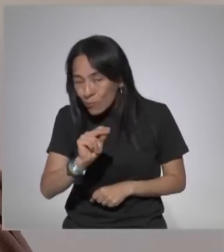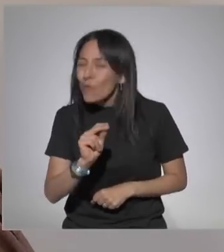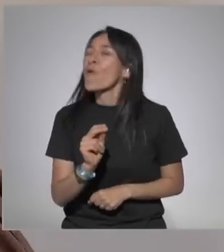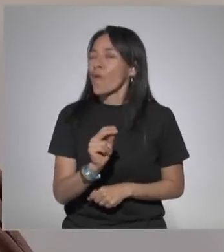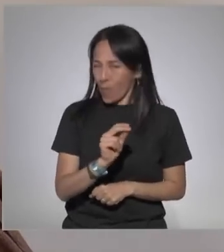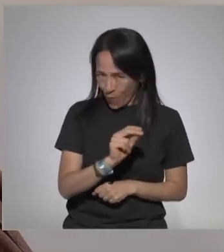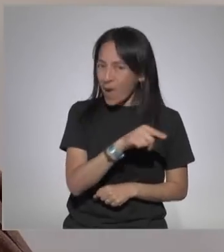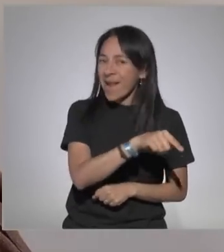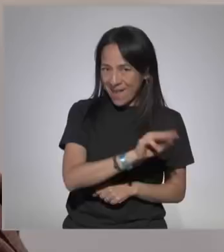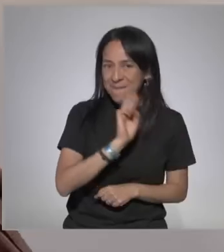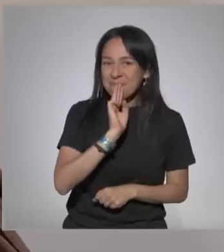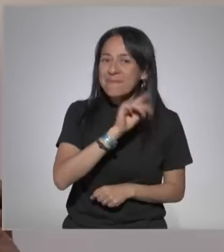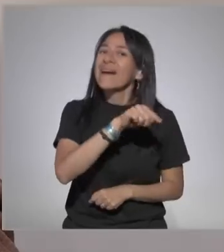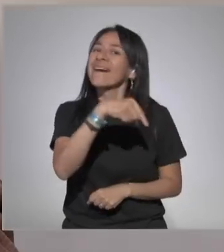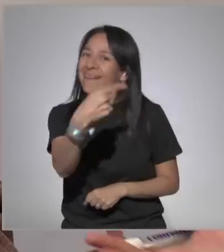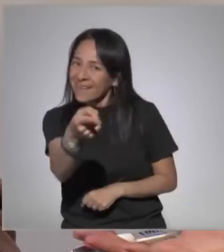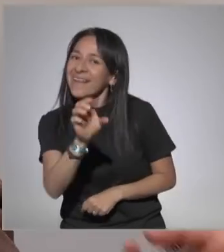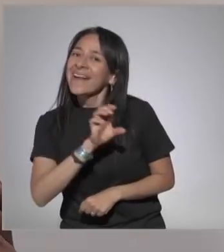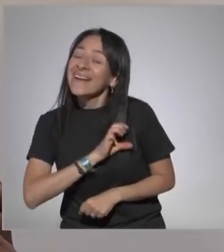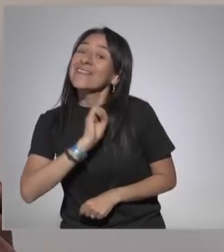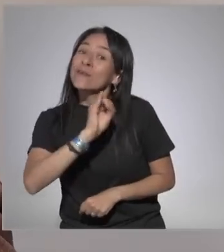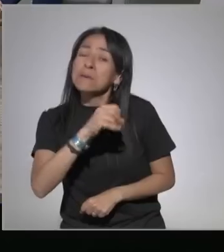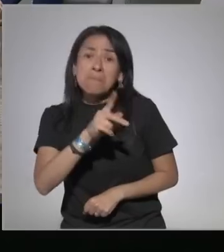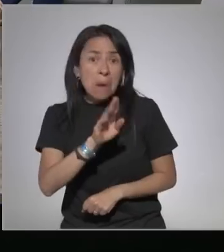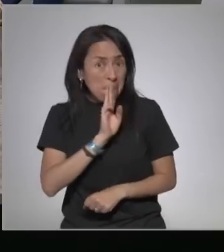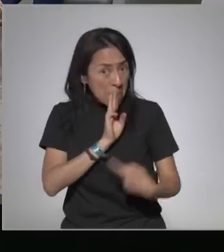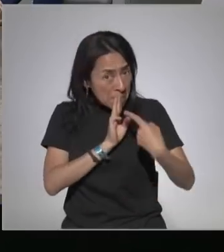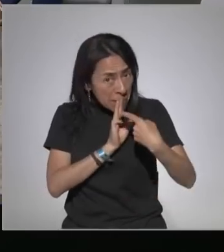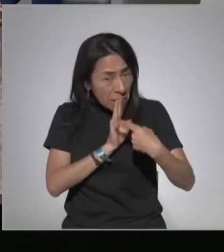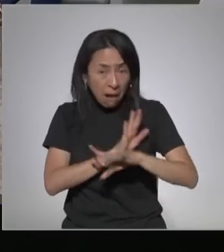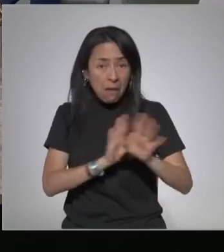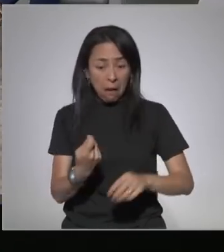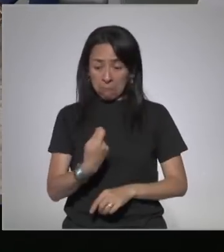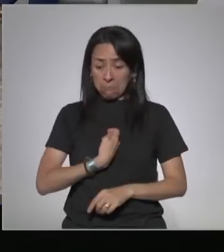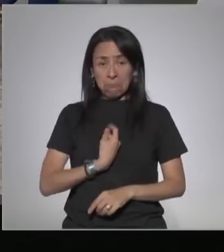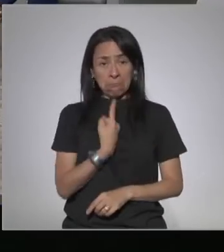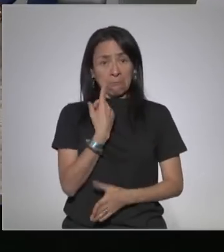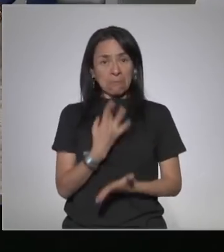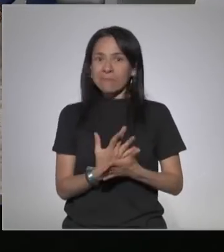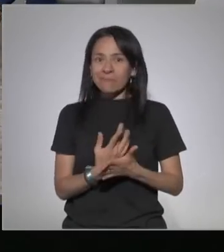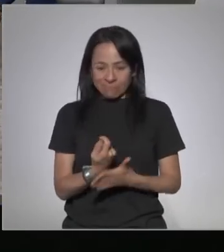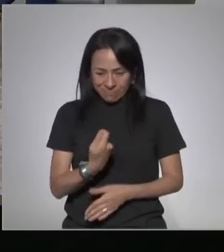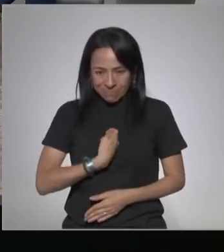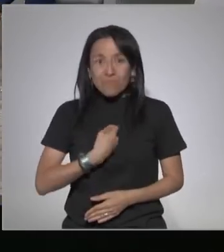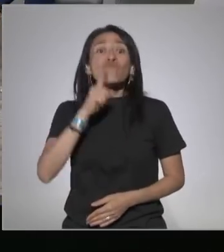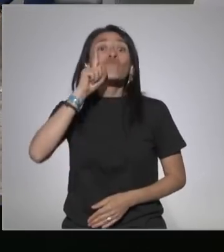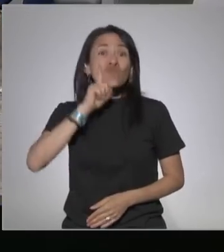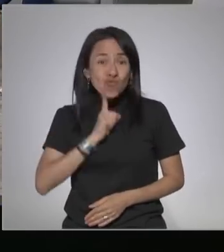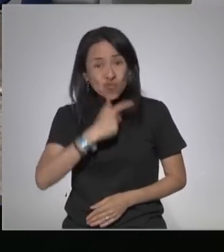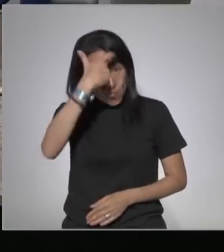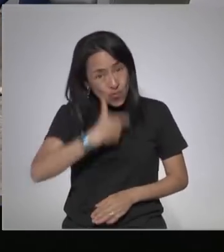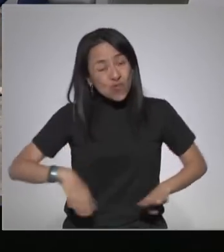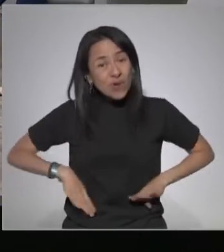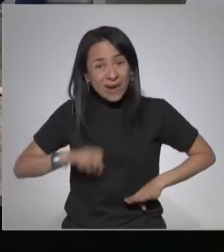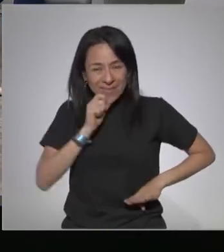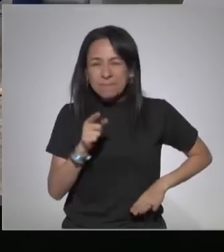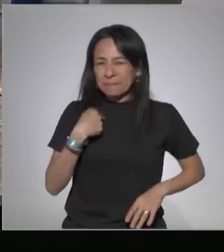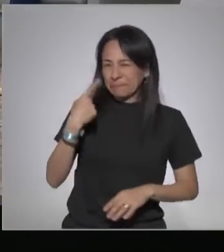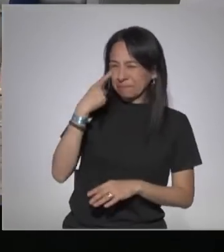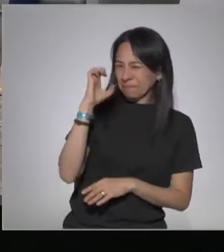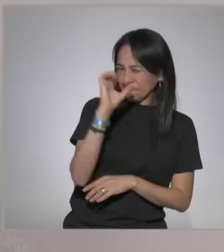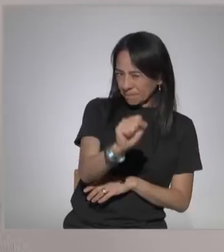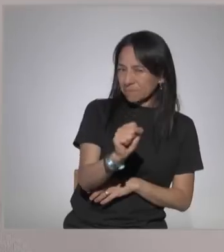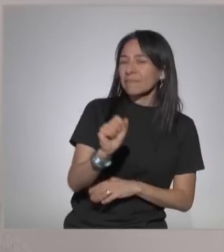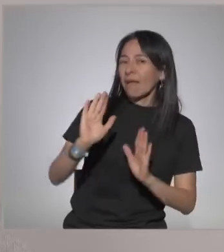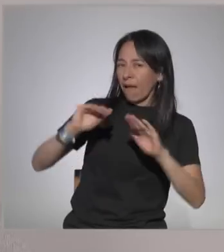ser tu mamá, pues es una mujer. Así es, y justo de esto que hablas, ¿no? O sea, de estos beneficios, hicimos un sondeo en el que le preguntamos